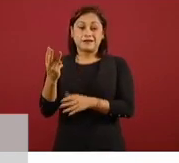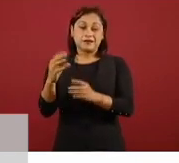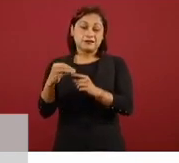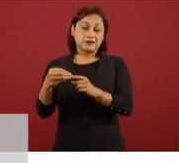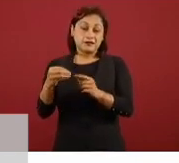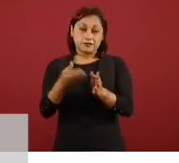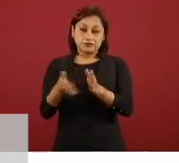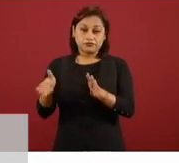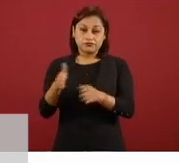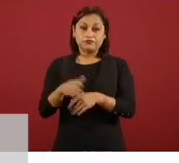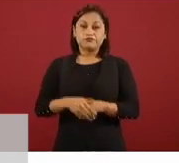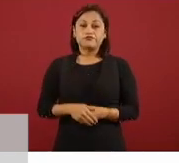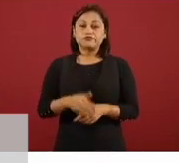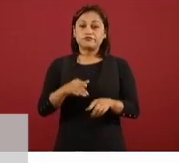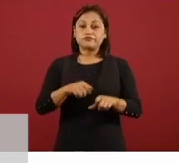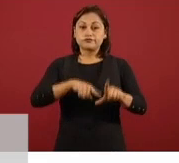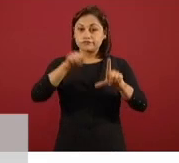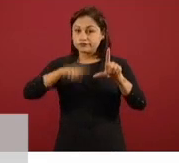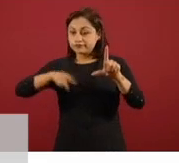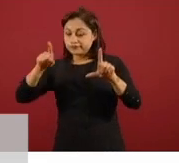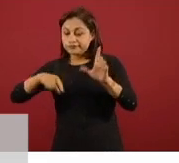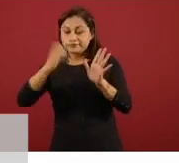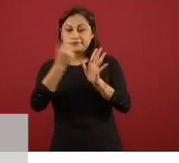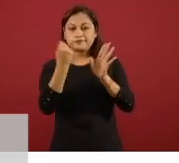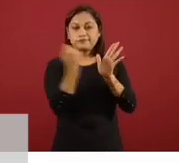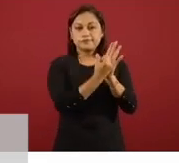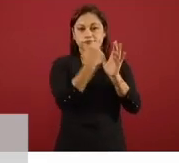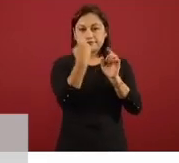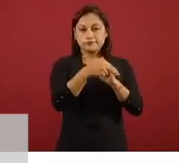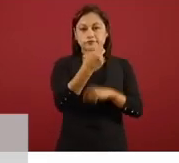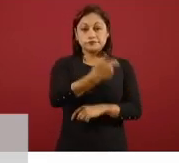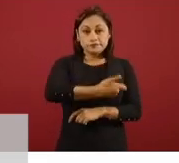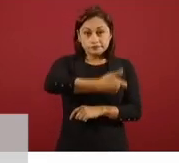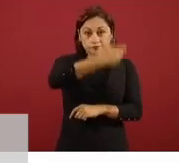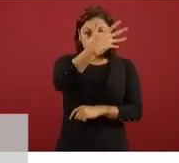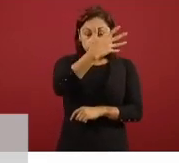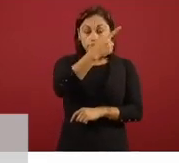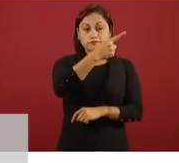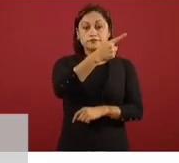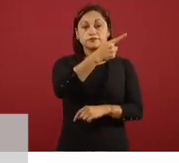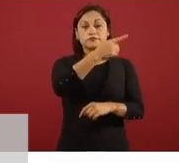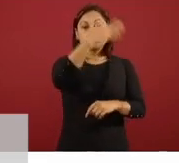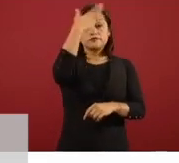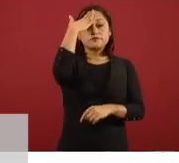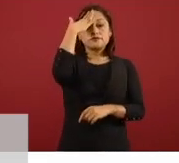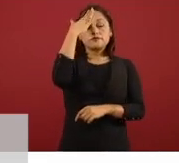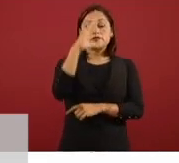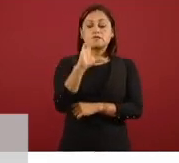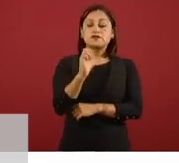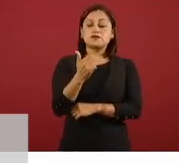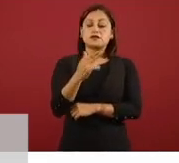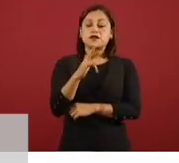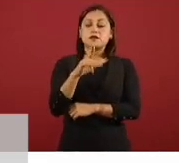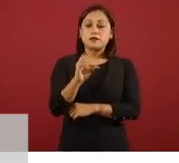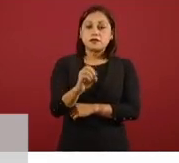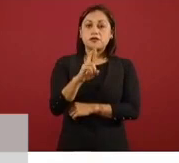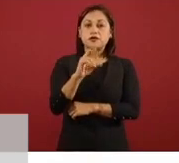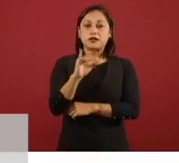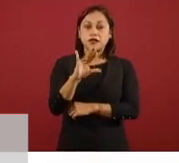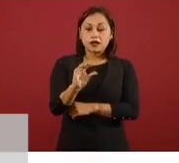y acusa también de ser objeto de burlas en televisión nacional y califica que esos son los que piden respeto y buen trato de la gente